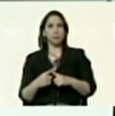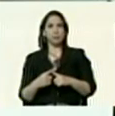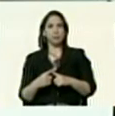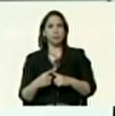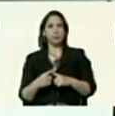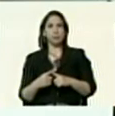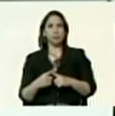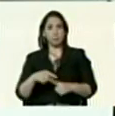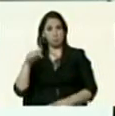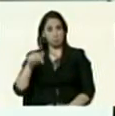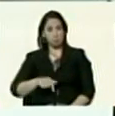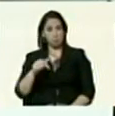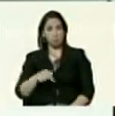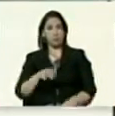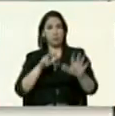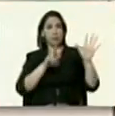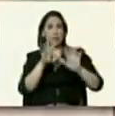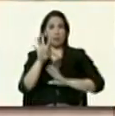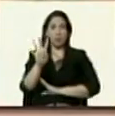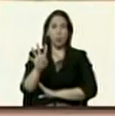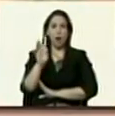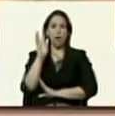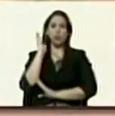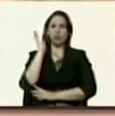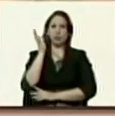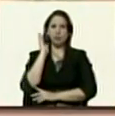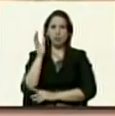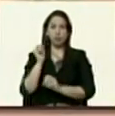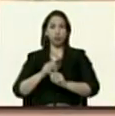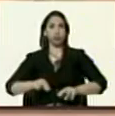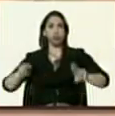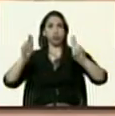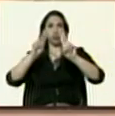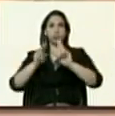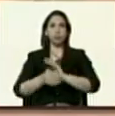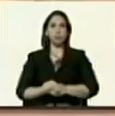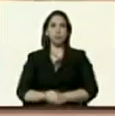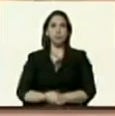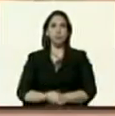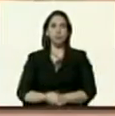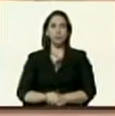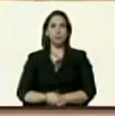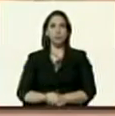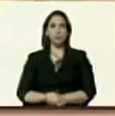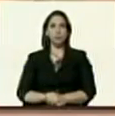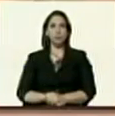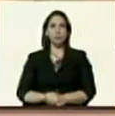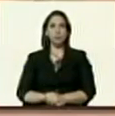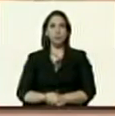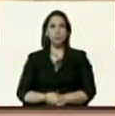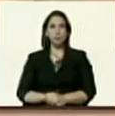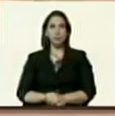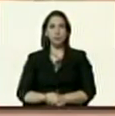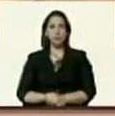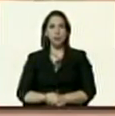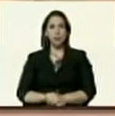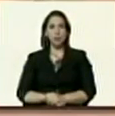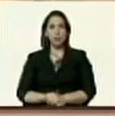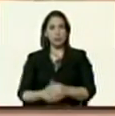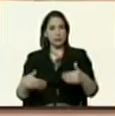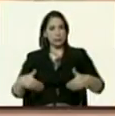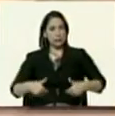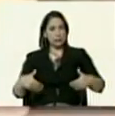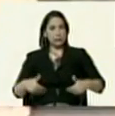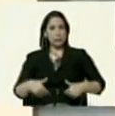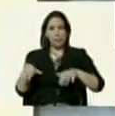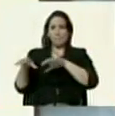en esta 74 sesión de la Asamblea General de Naciones Unidas el desempeño del